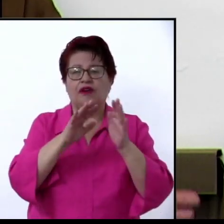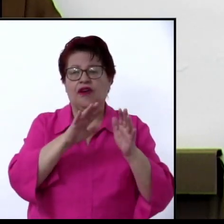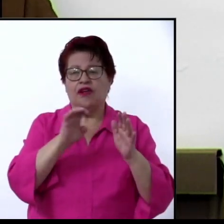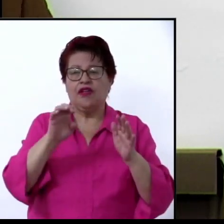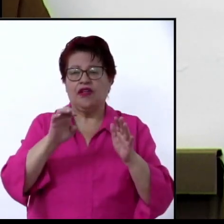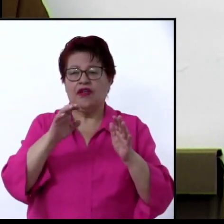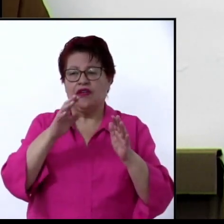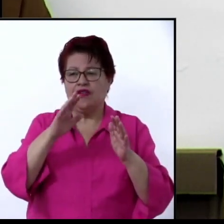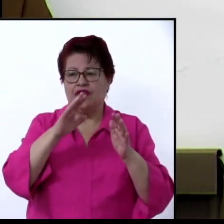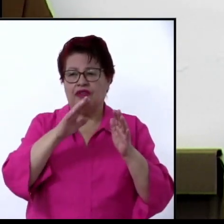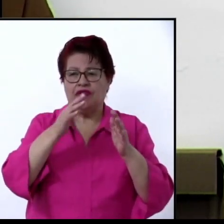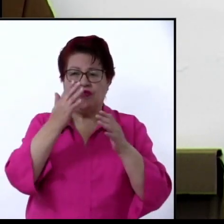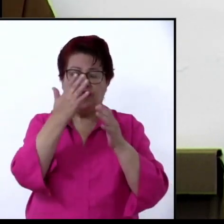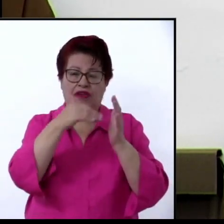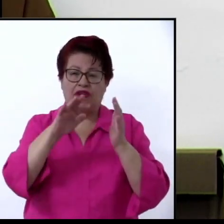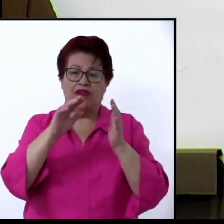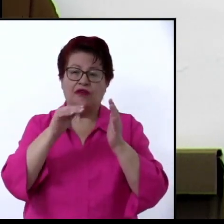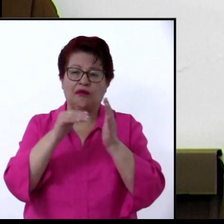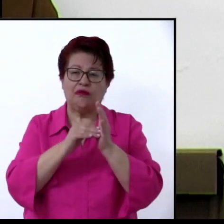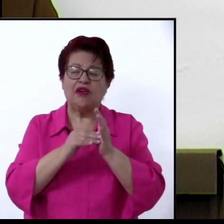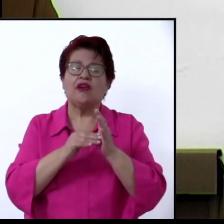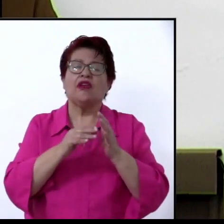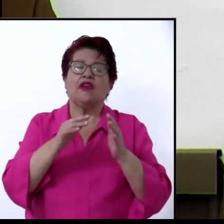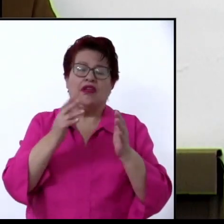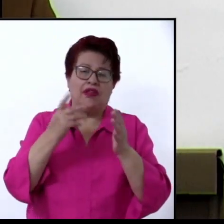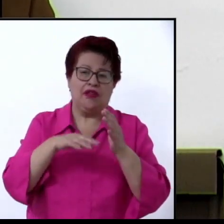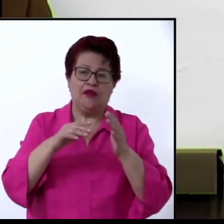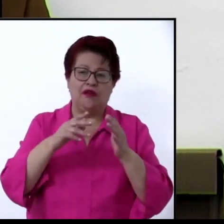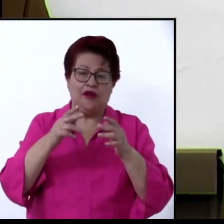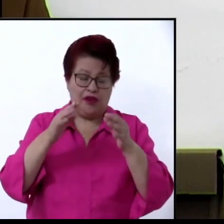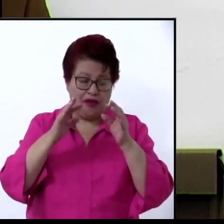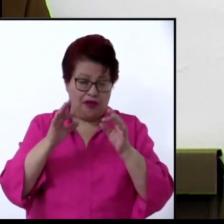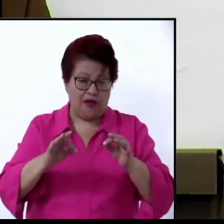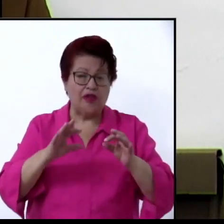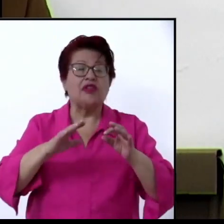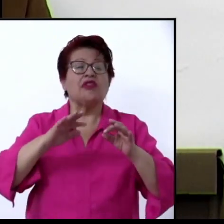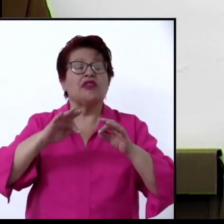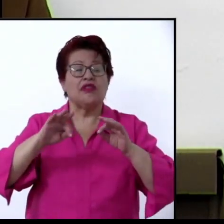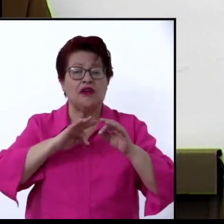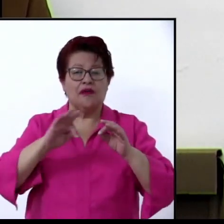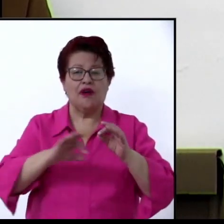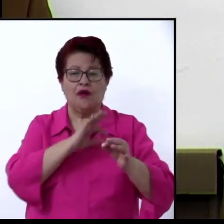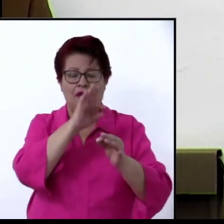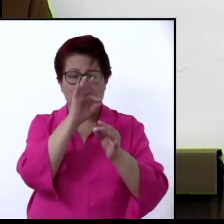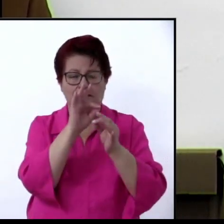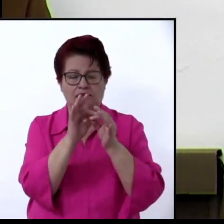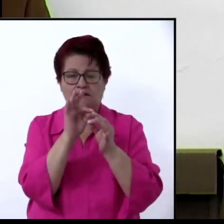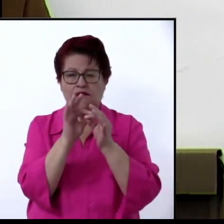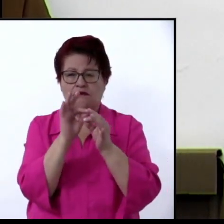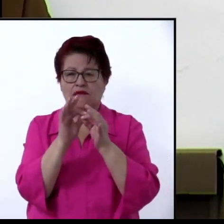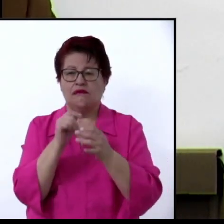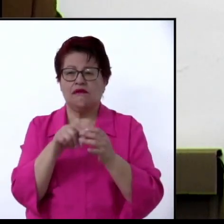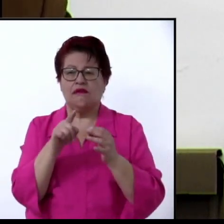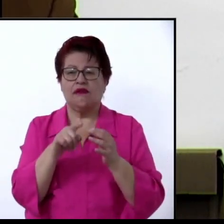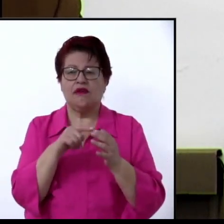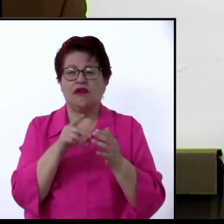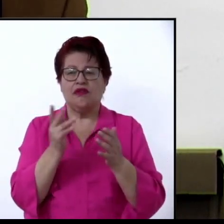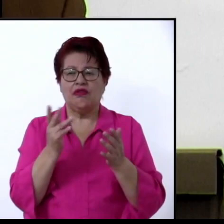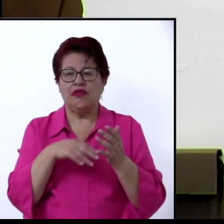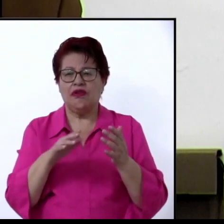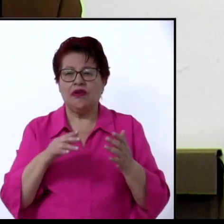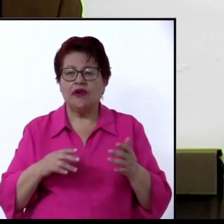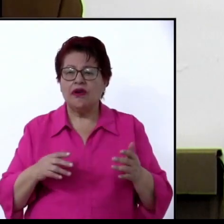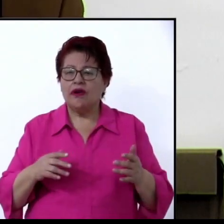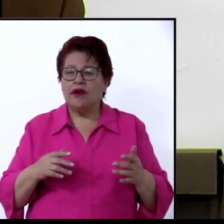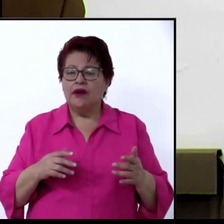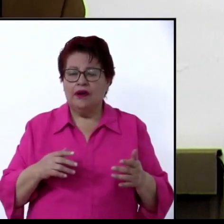3.510.190 personas cuentan con un empleo de carácter formal. Y bueno, en materia de ocupación y empleo, como